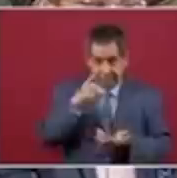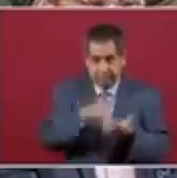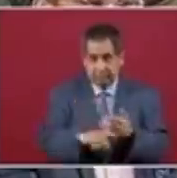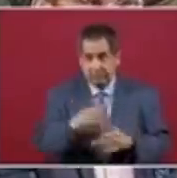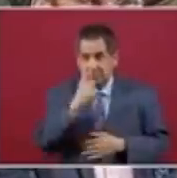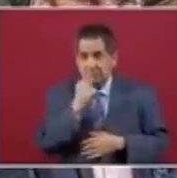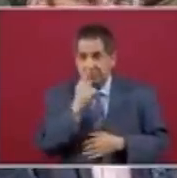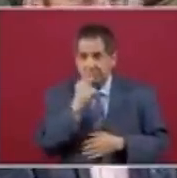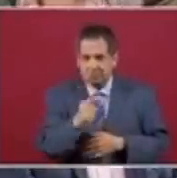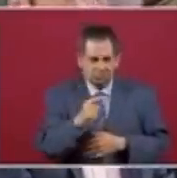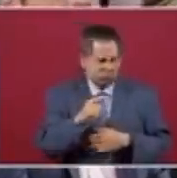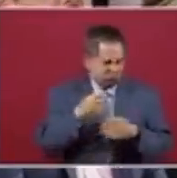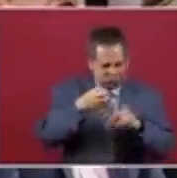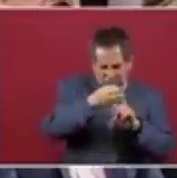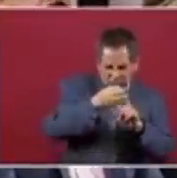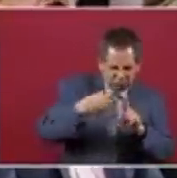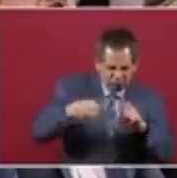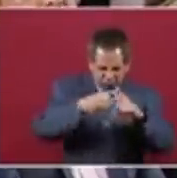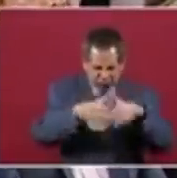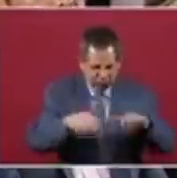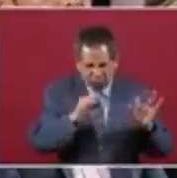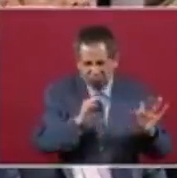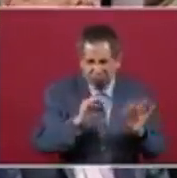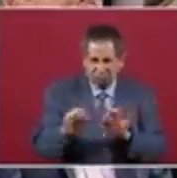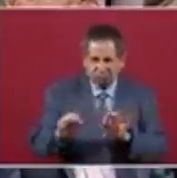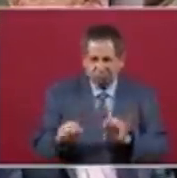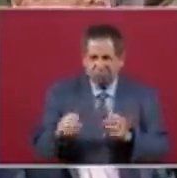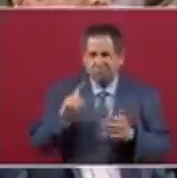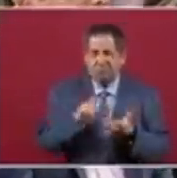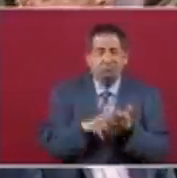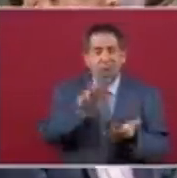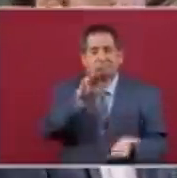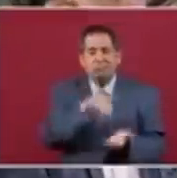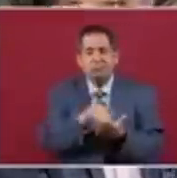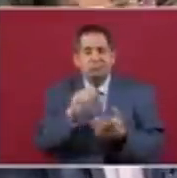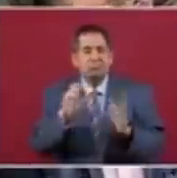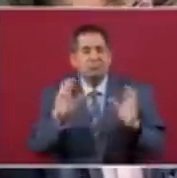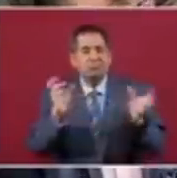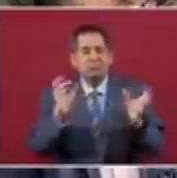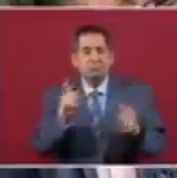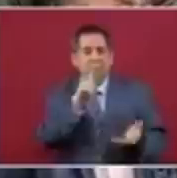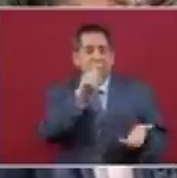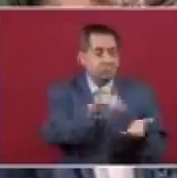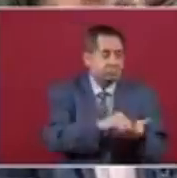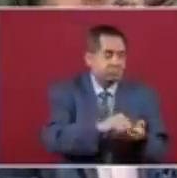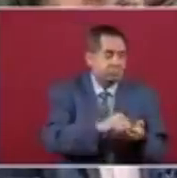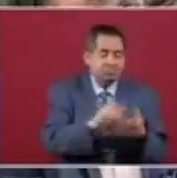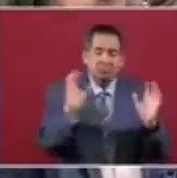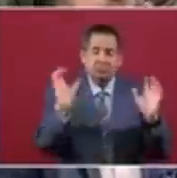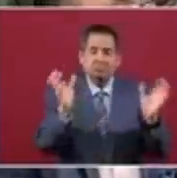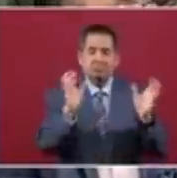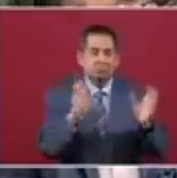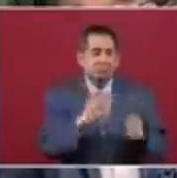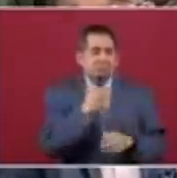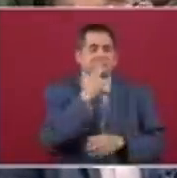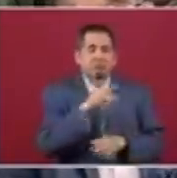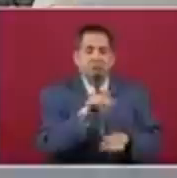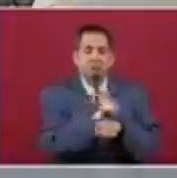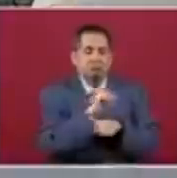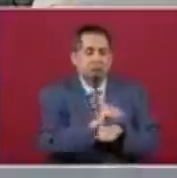policías mejor estructuradas, tenemos 5,000 patrullas, pero 1,000 están paradas por falta de